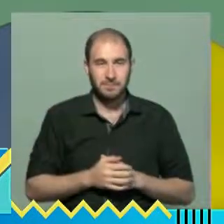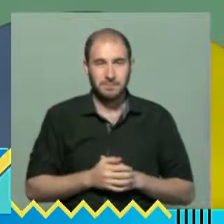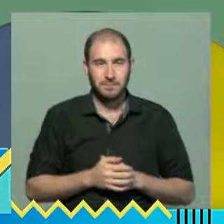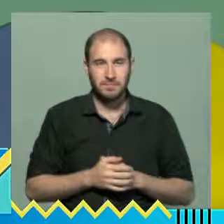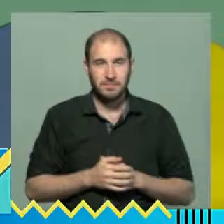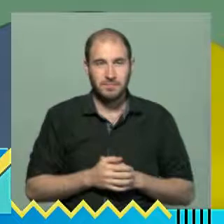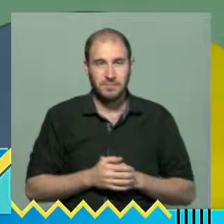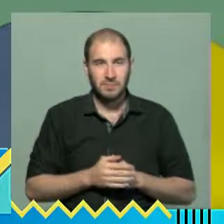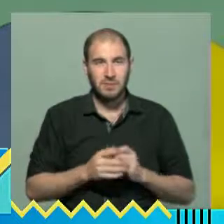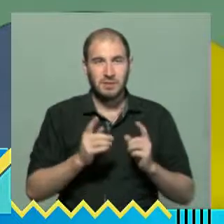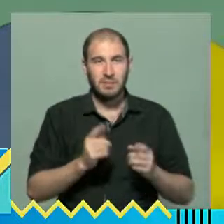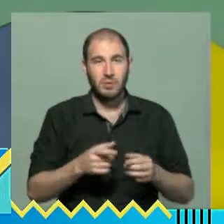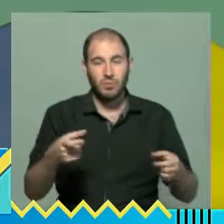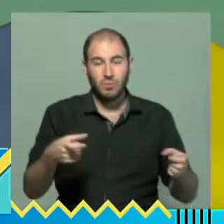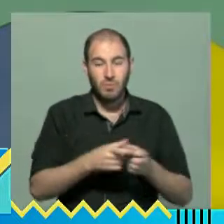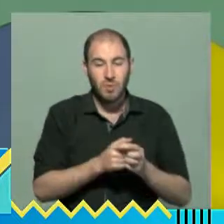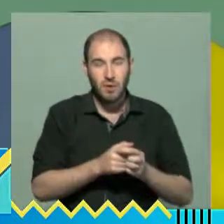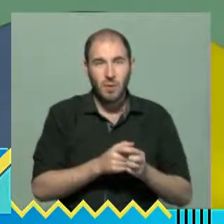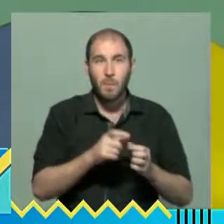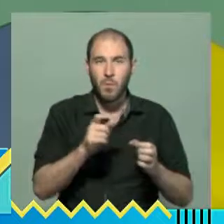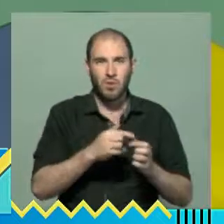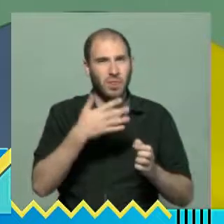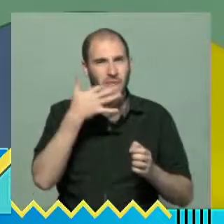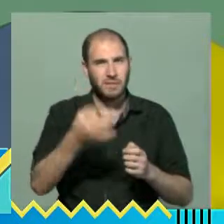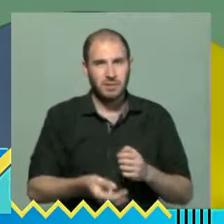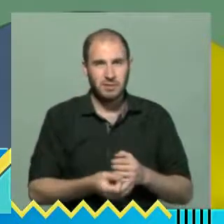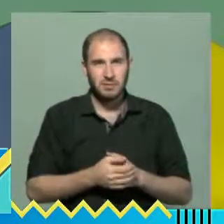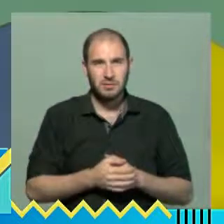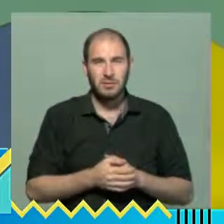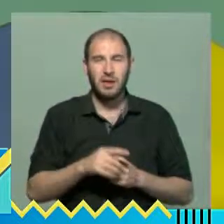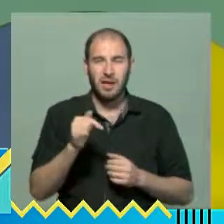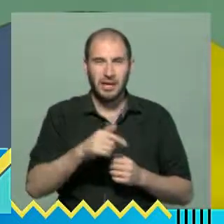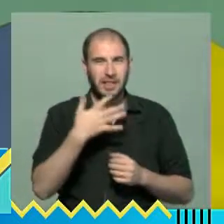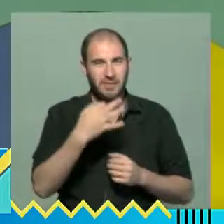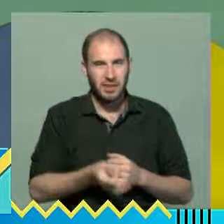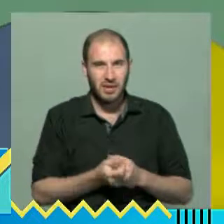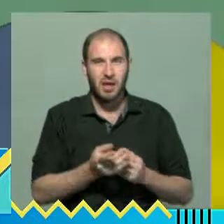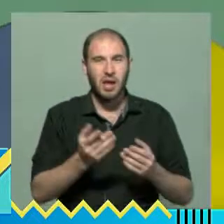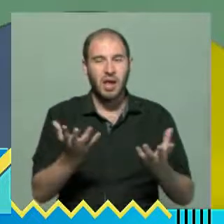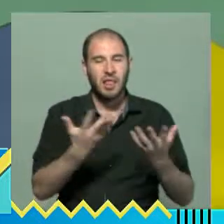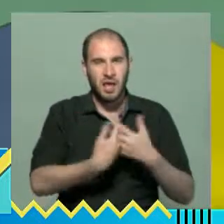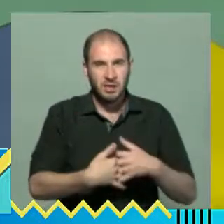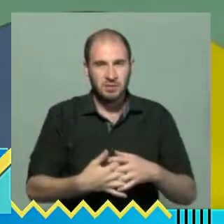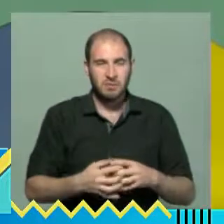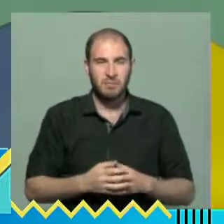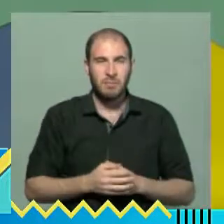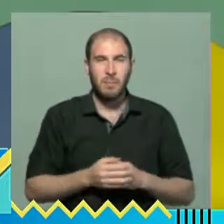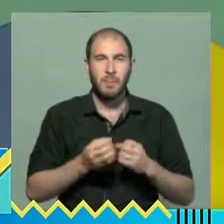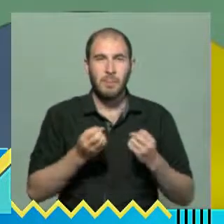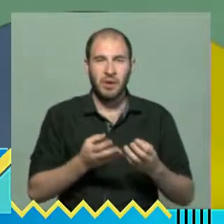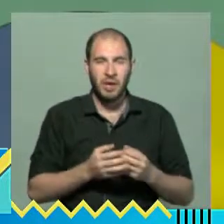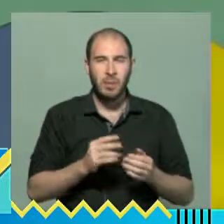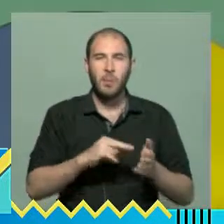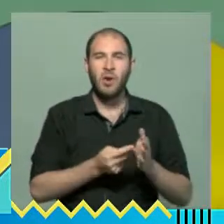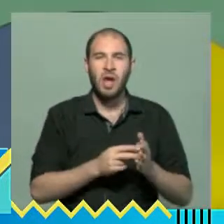y tal vez en la minoría de los casos realmente reviste una verdadera integración. Porque, a ver, ¿cuál es